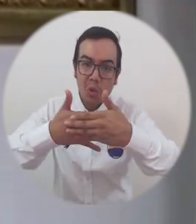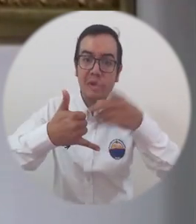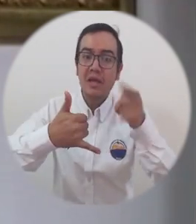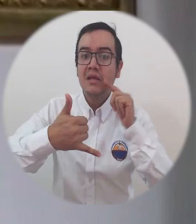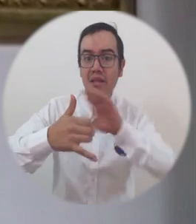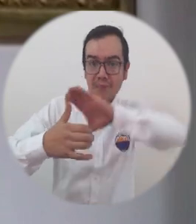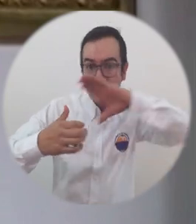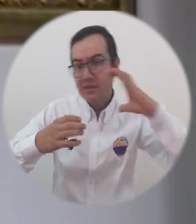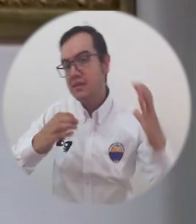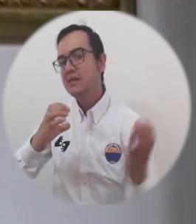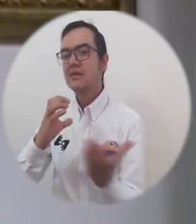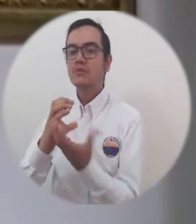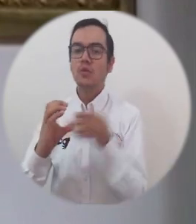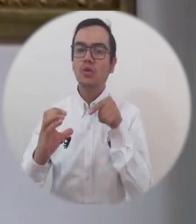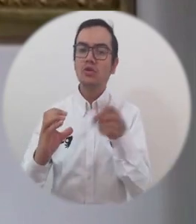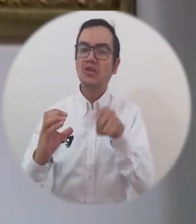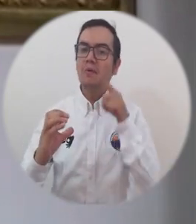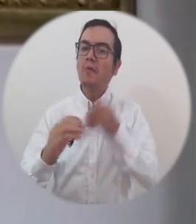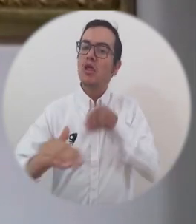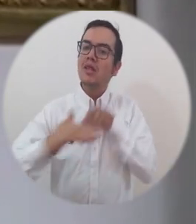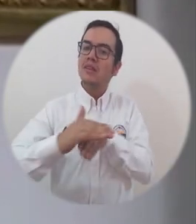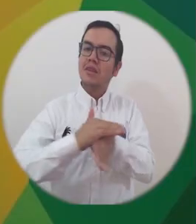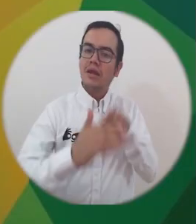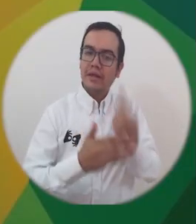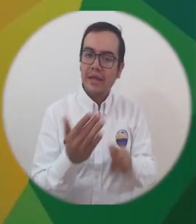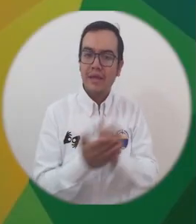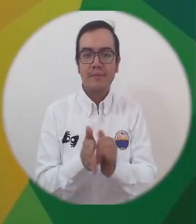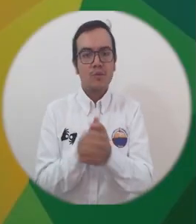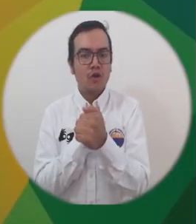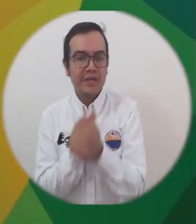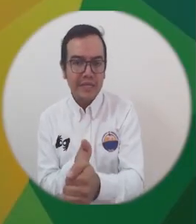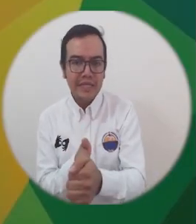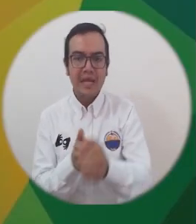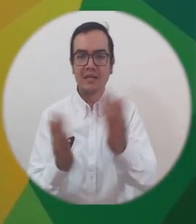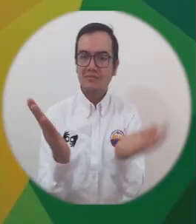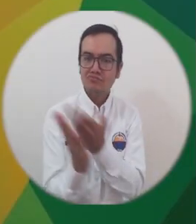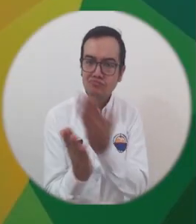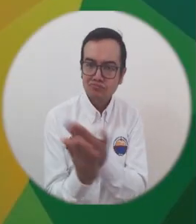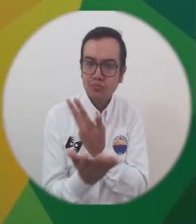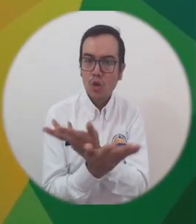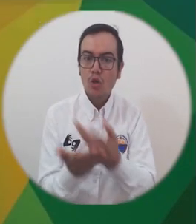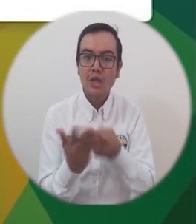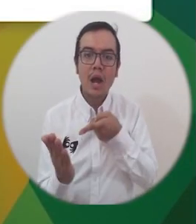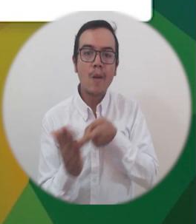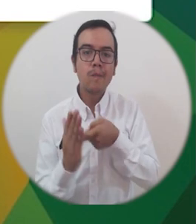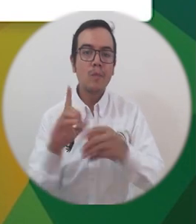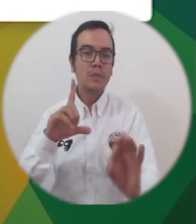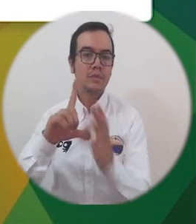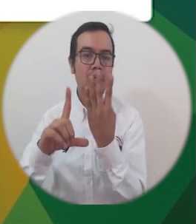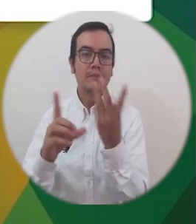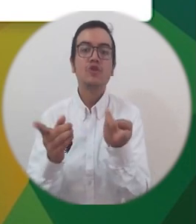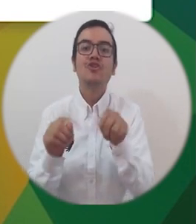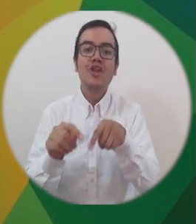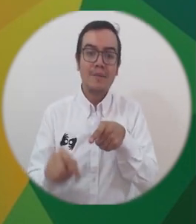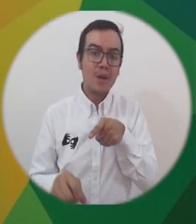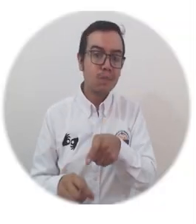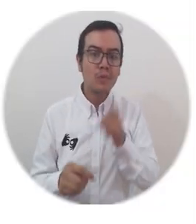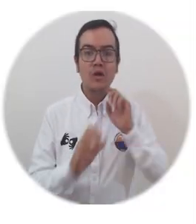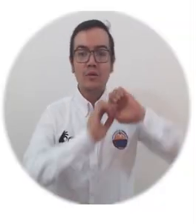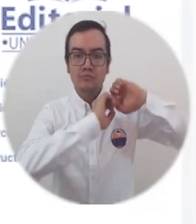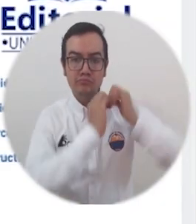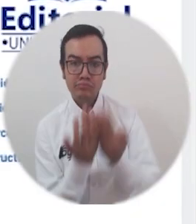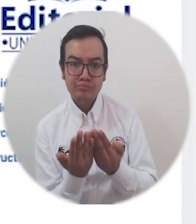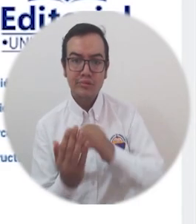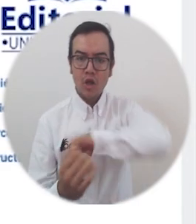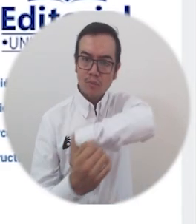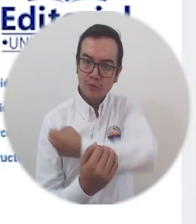de Colombia y el mundo entero que puedan acceder a textos, a manuales, a guías. De enseñanza, pero